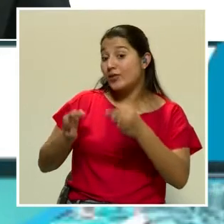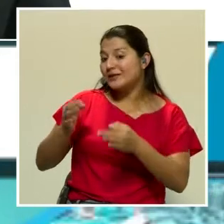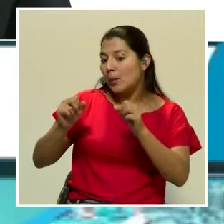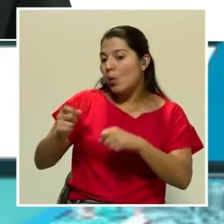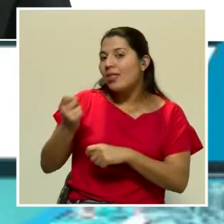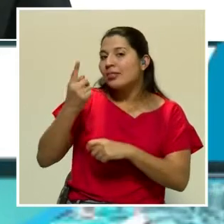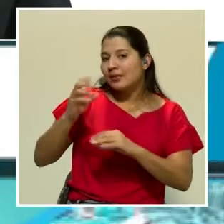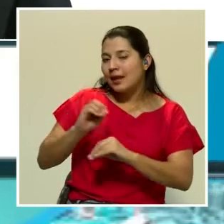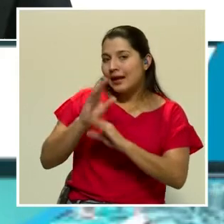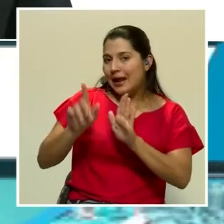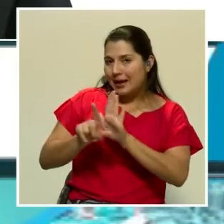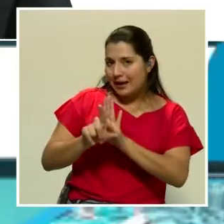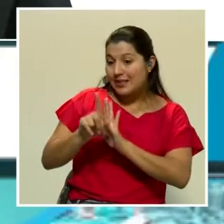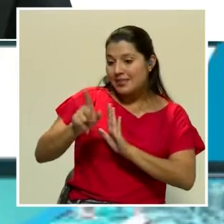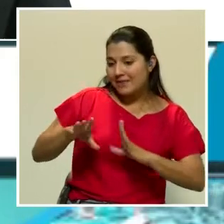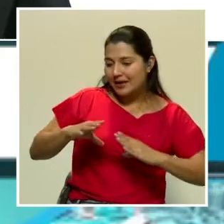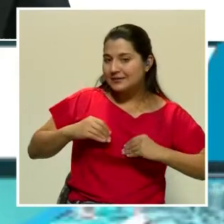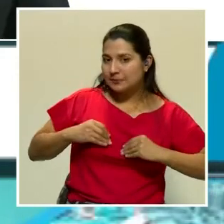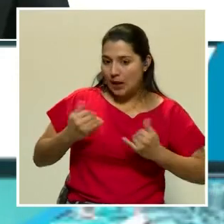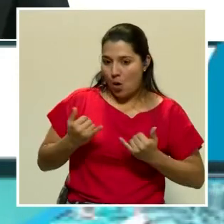legal y que así debe respetarse.